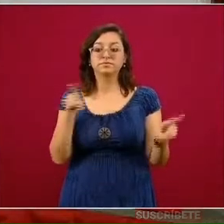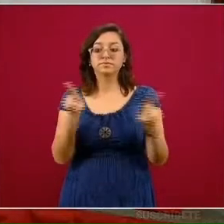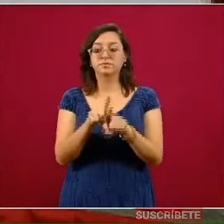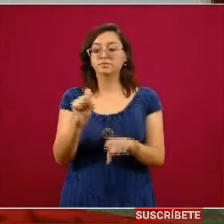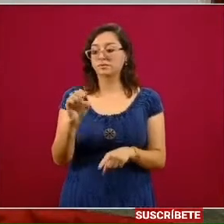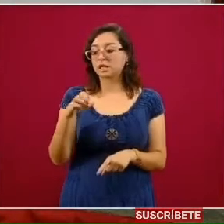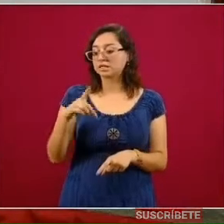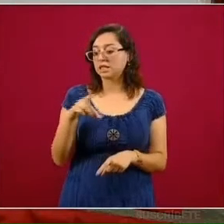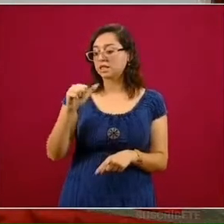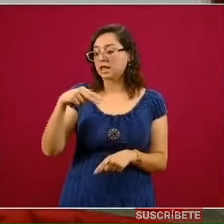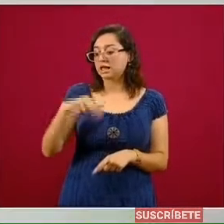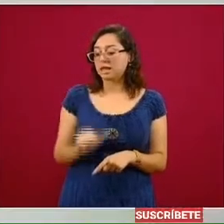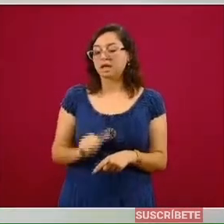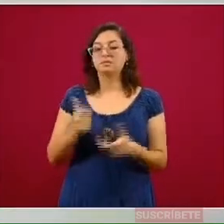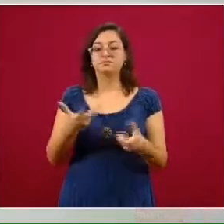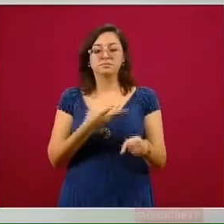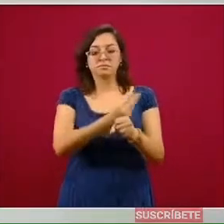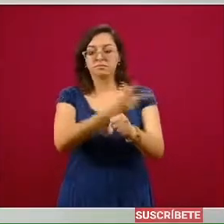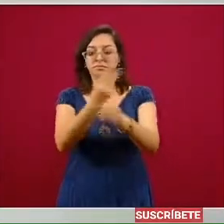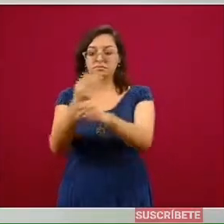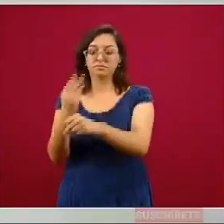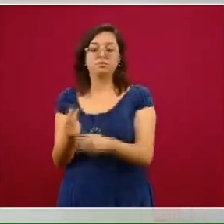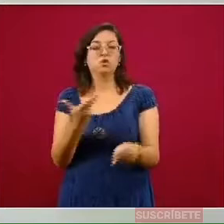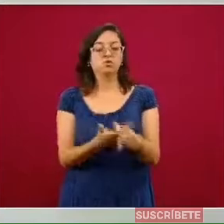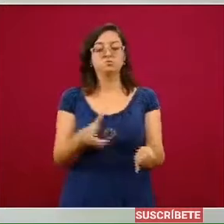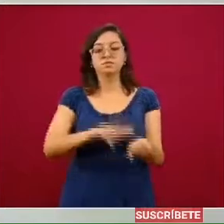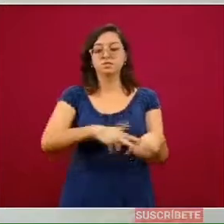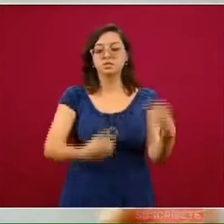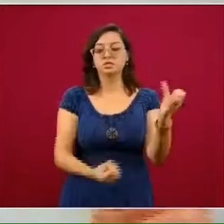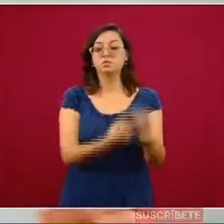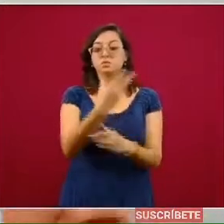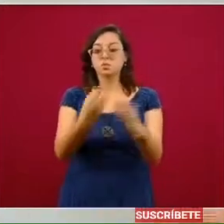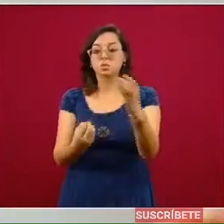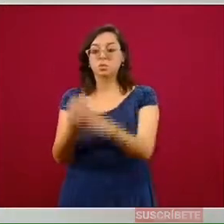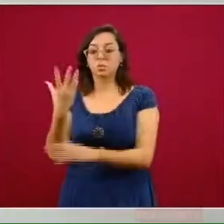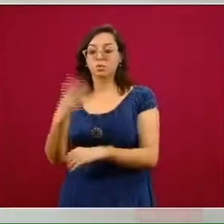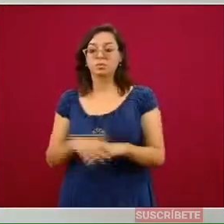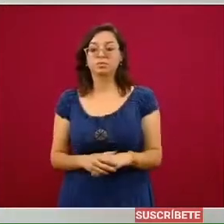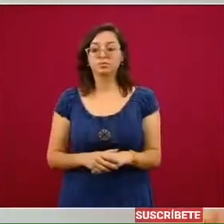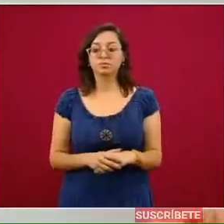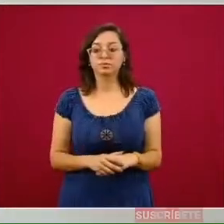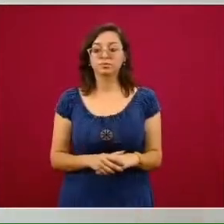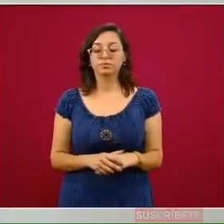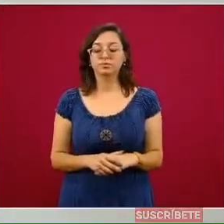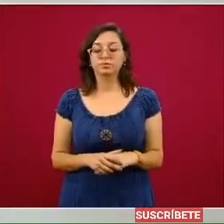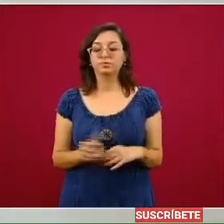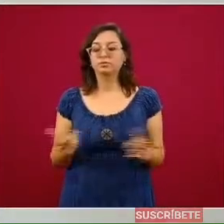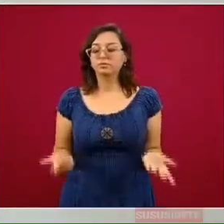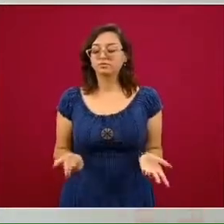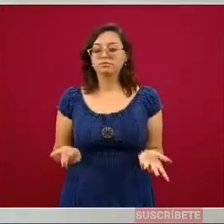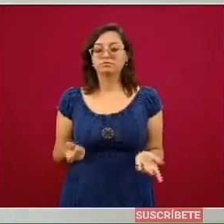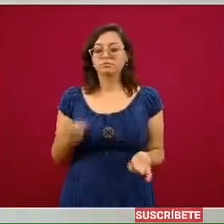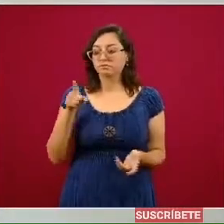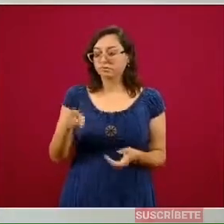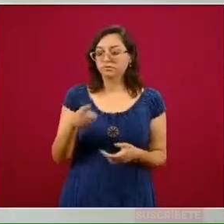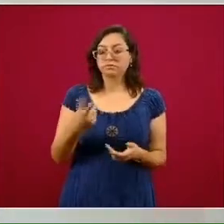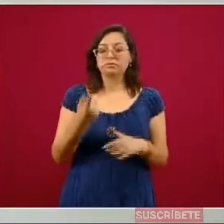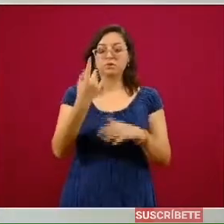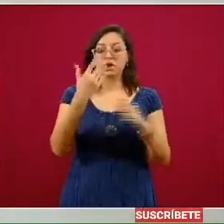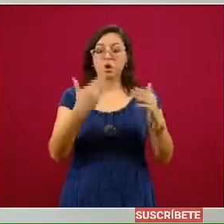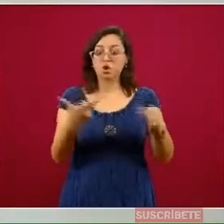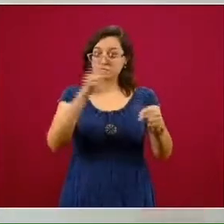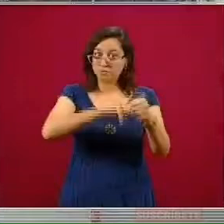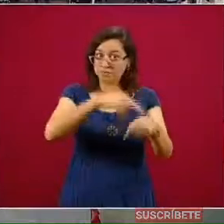Armadas, a habilitar espacios nuevos. Todavía no entra lo que usted está relatando, ni la